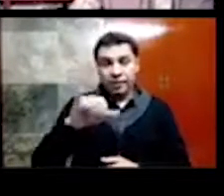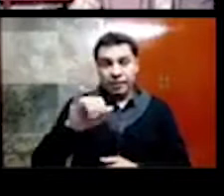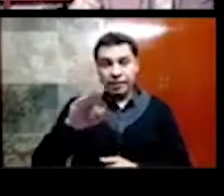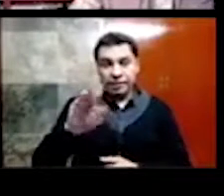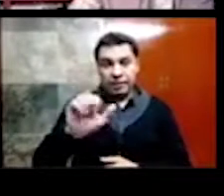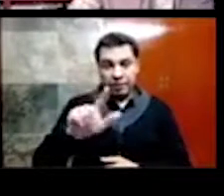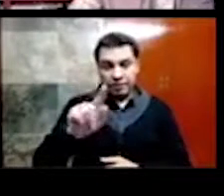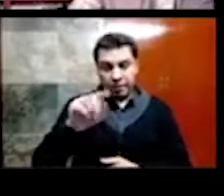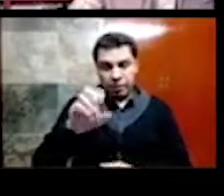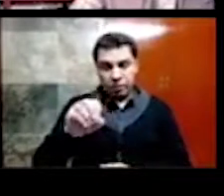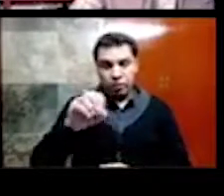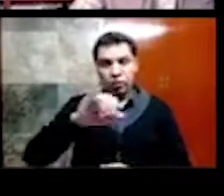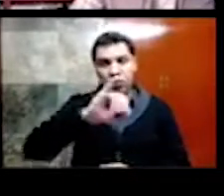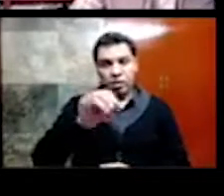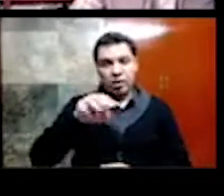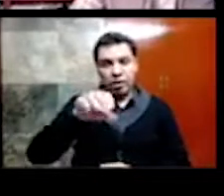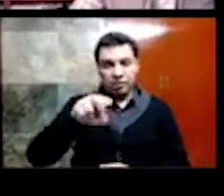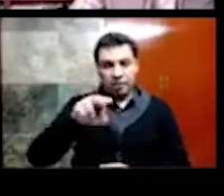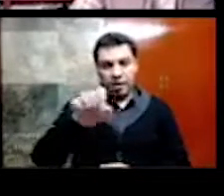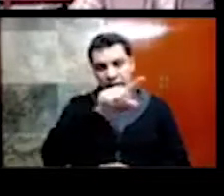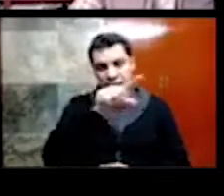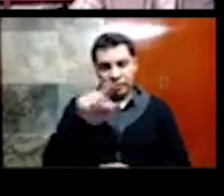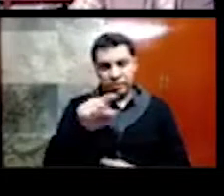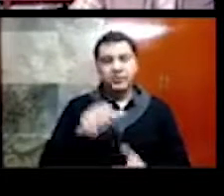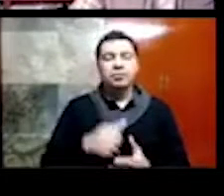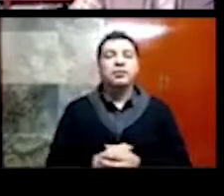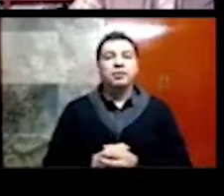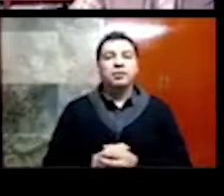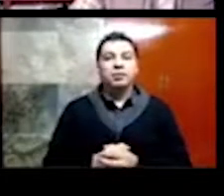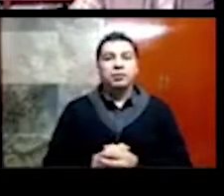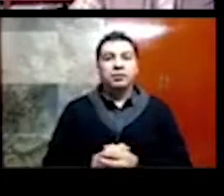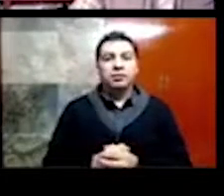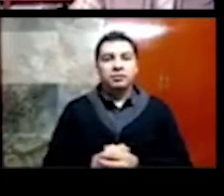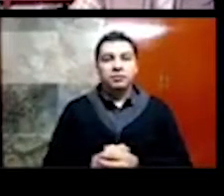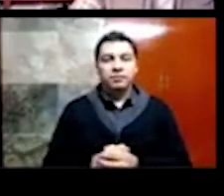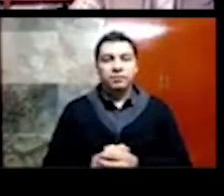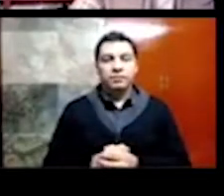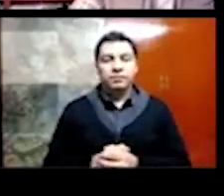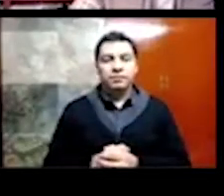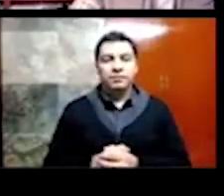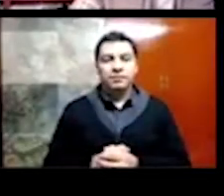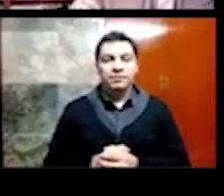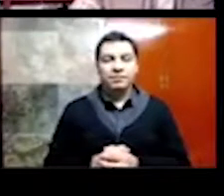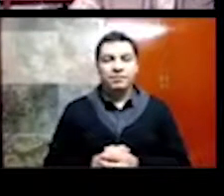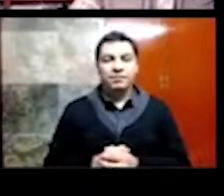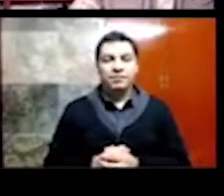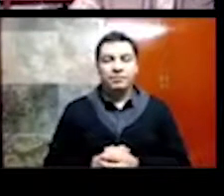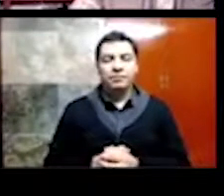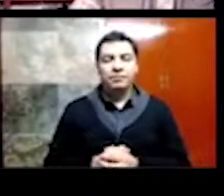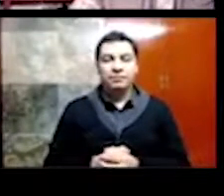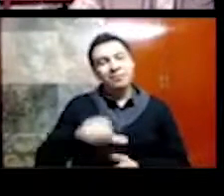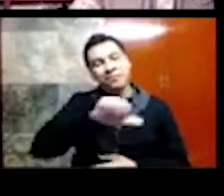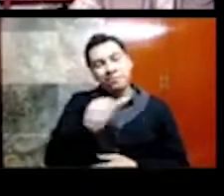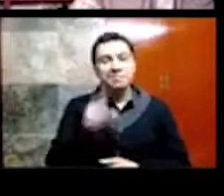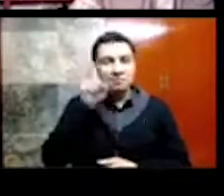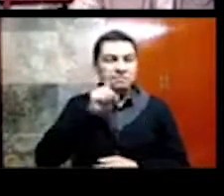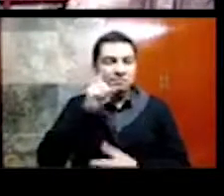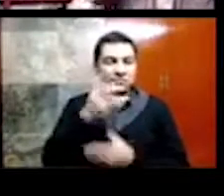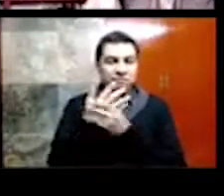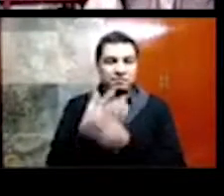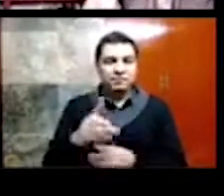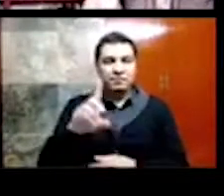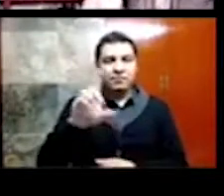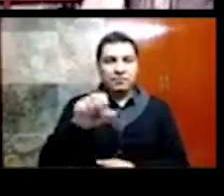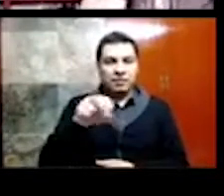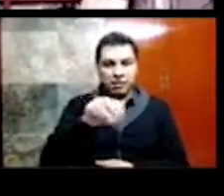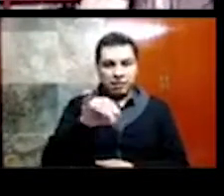don Wigui. No le gustaba que éramos don Wigui, perdón. Seguramente. Denise Jiménez de Hoyos: ¿en qué